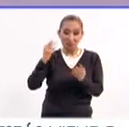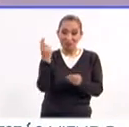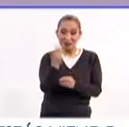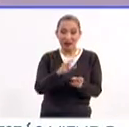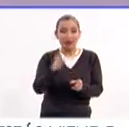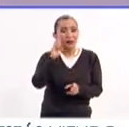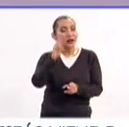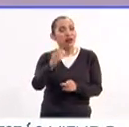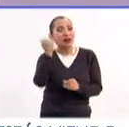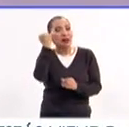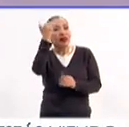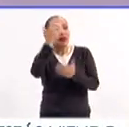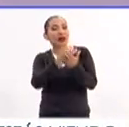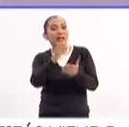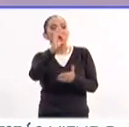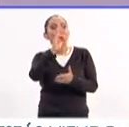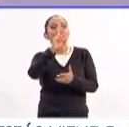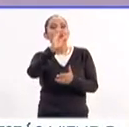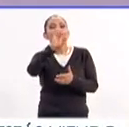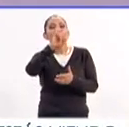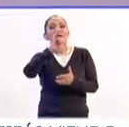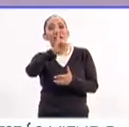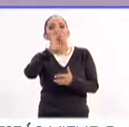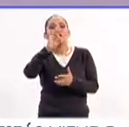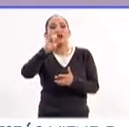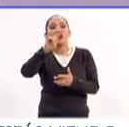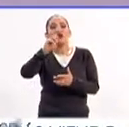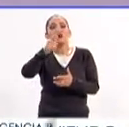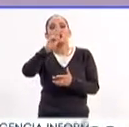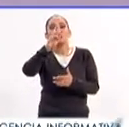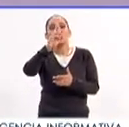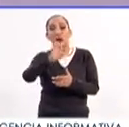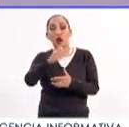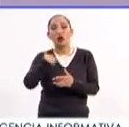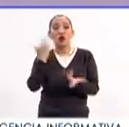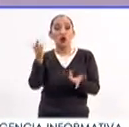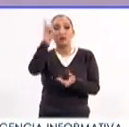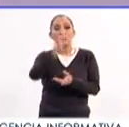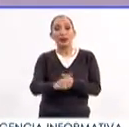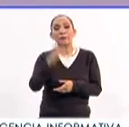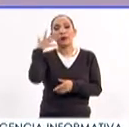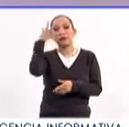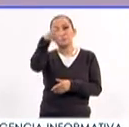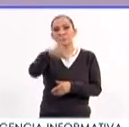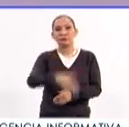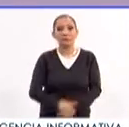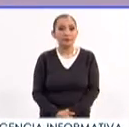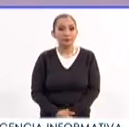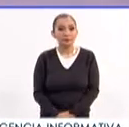día conoceremos la iniciativa Fridays for Future o los Viernes por el Futuro.